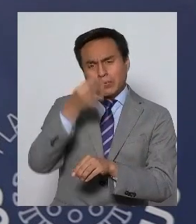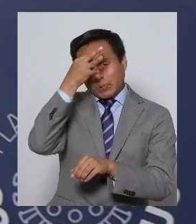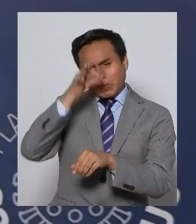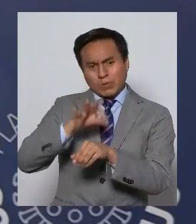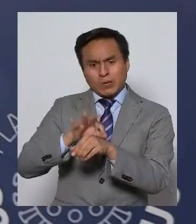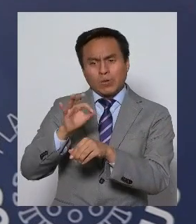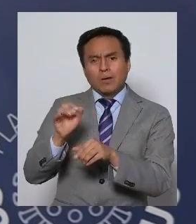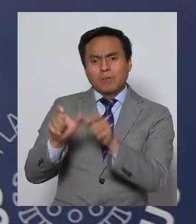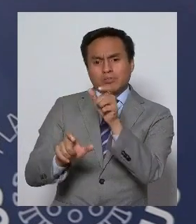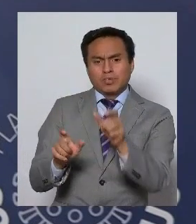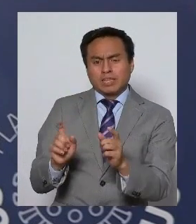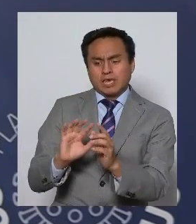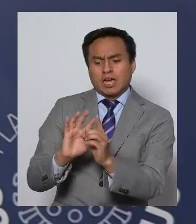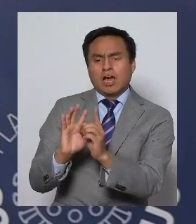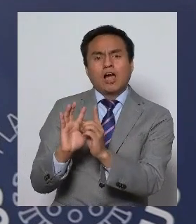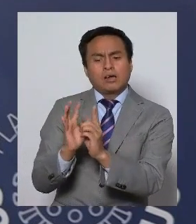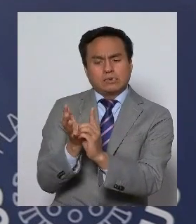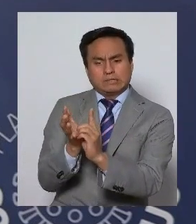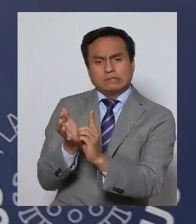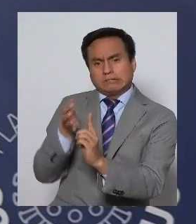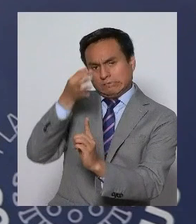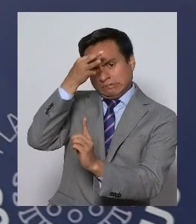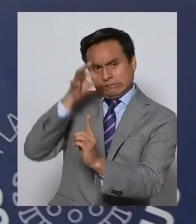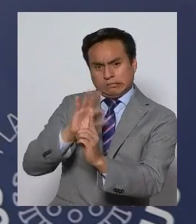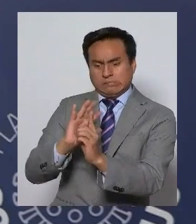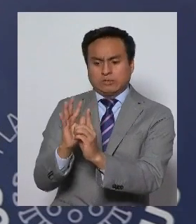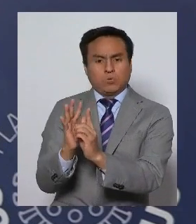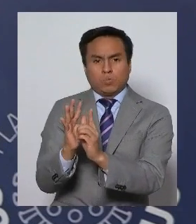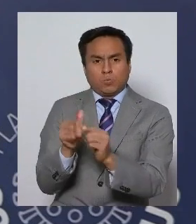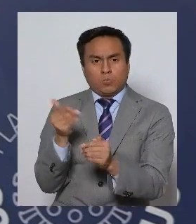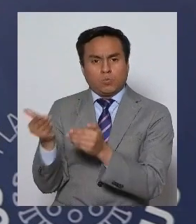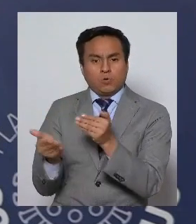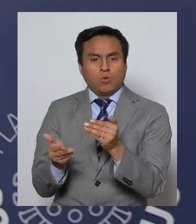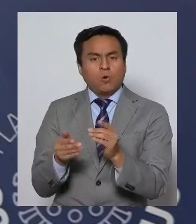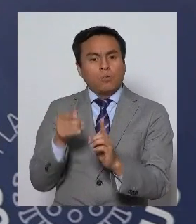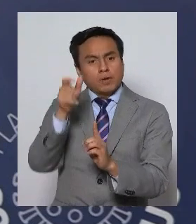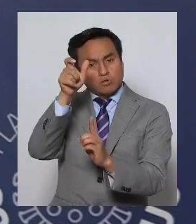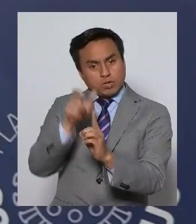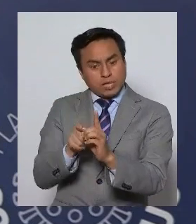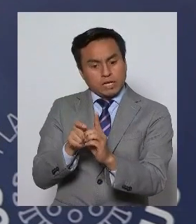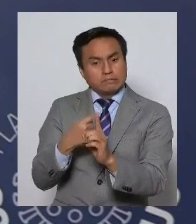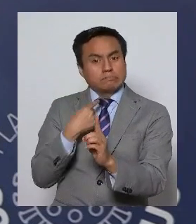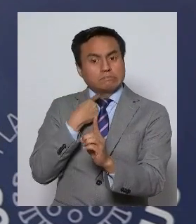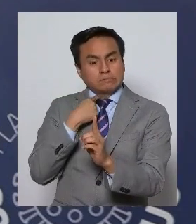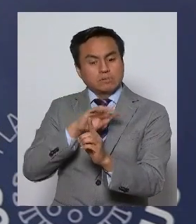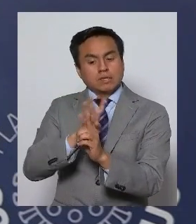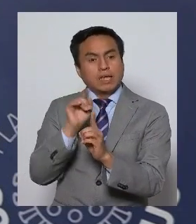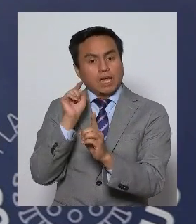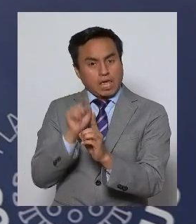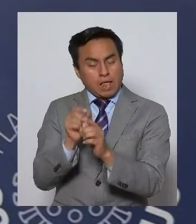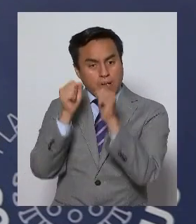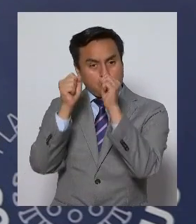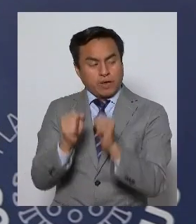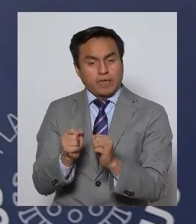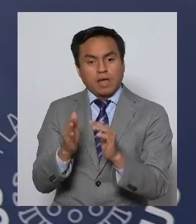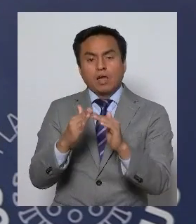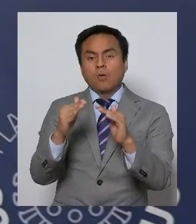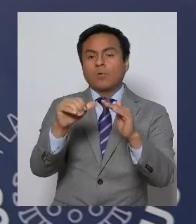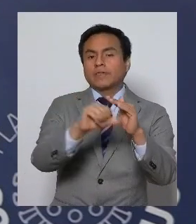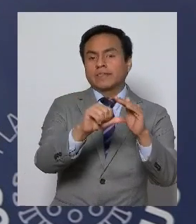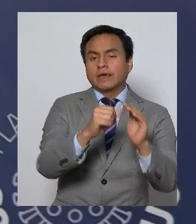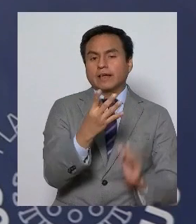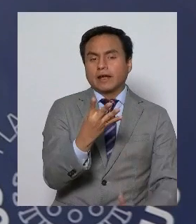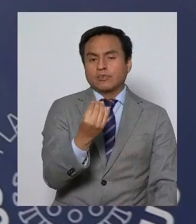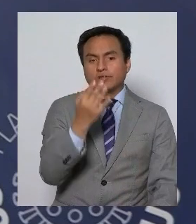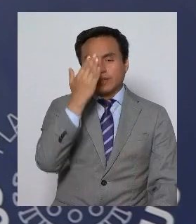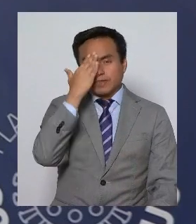entre las personas que rodean a un caso positivo o que la persona que es un caso puede hacer adecuadamente la cuarentena de 14